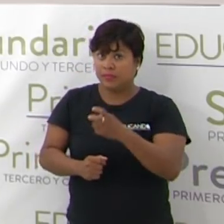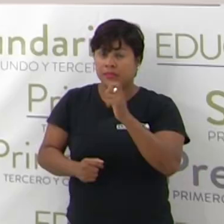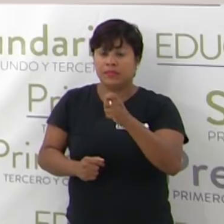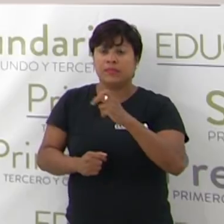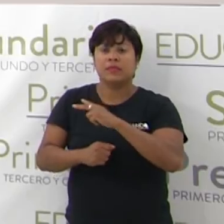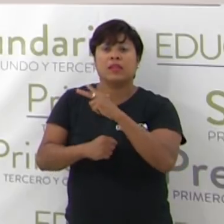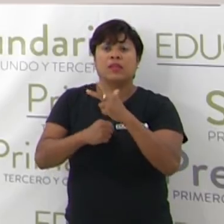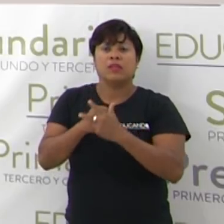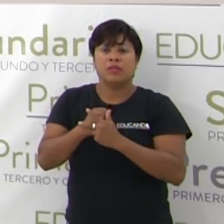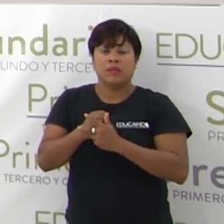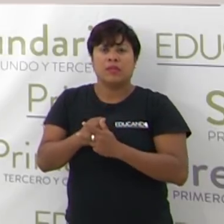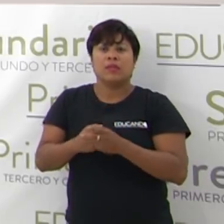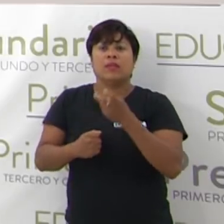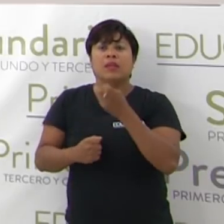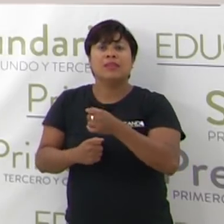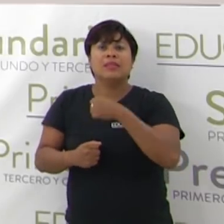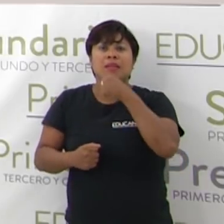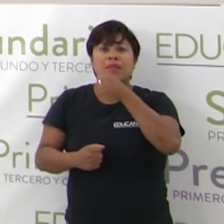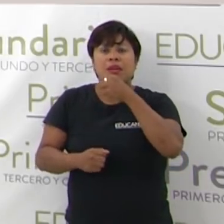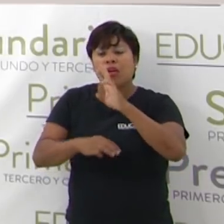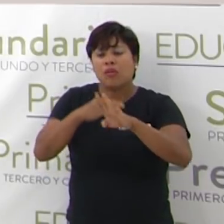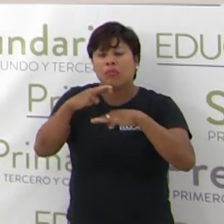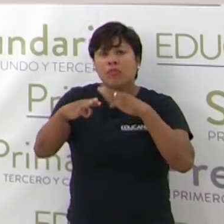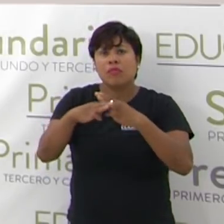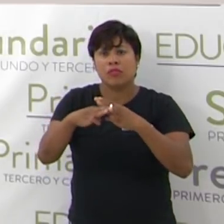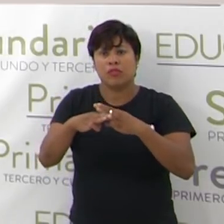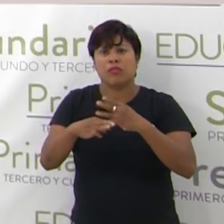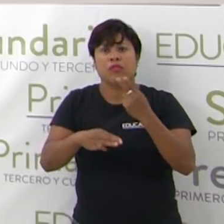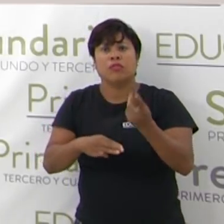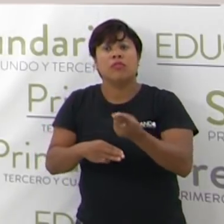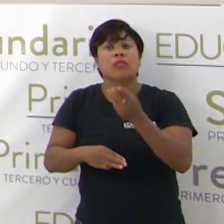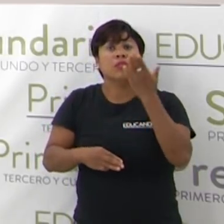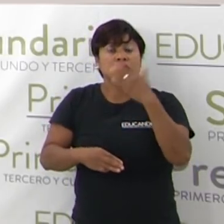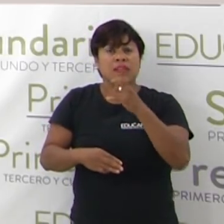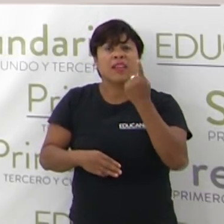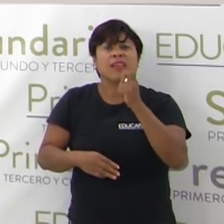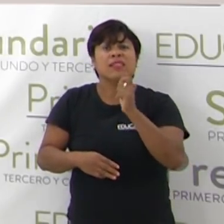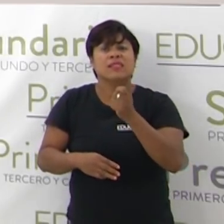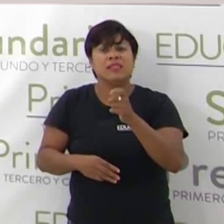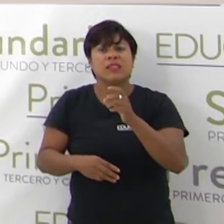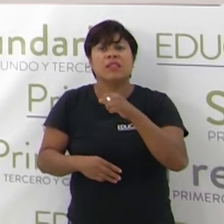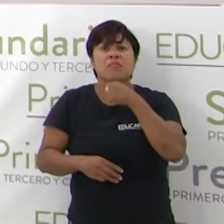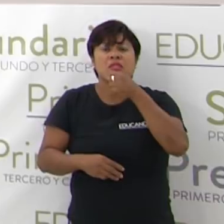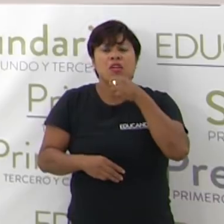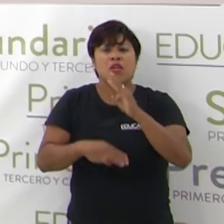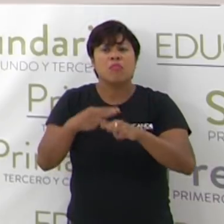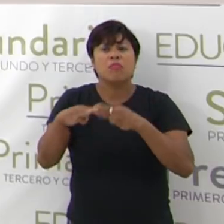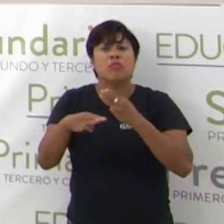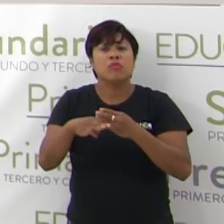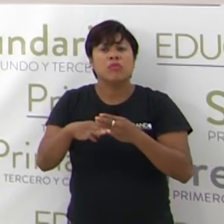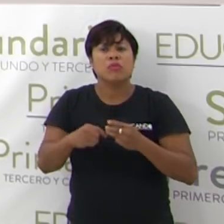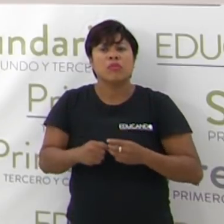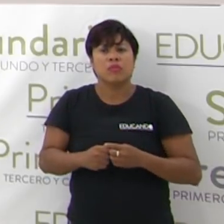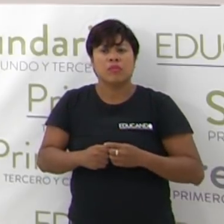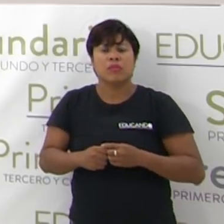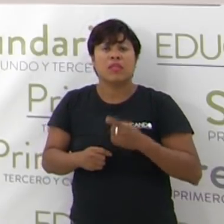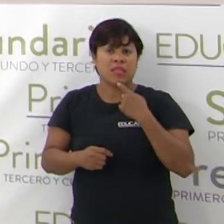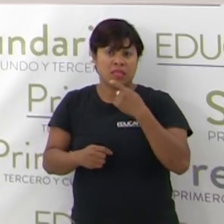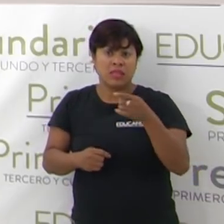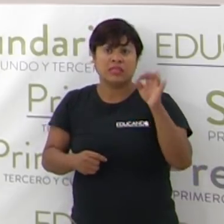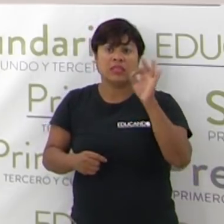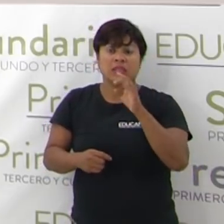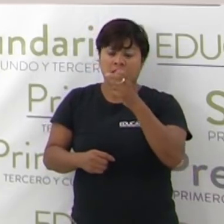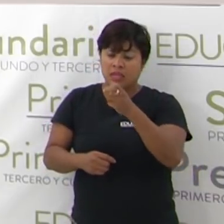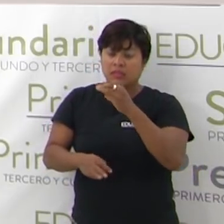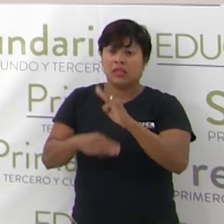está acá. Es el viejo mundo. ¿Ustedes saben qué significa viejo mundo? ¿Sí? Se supone que